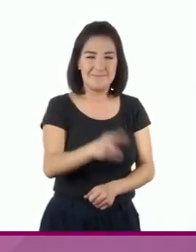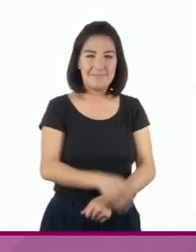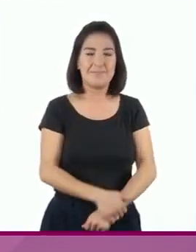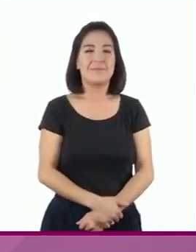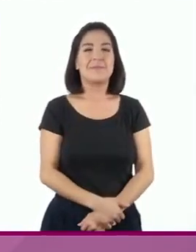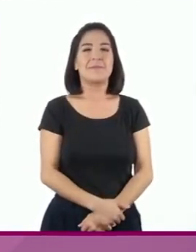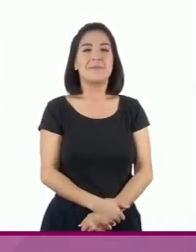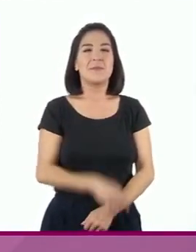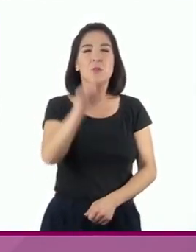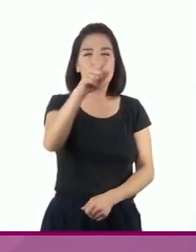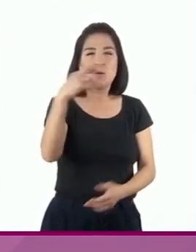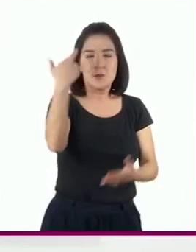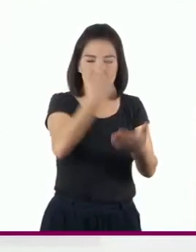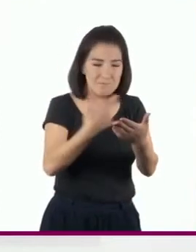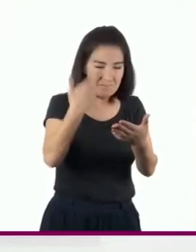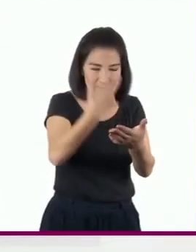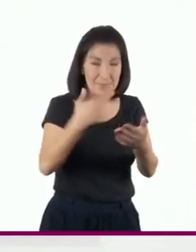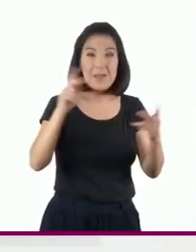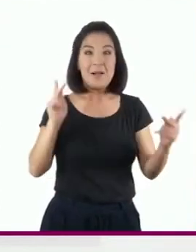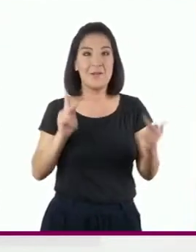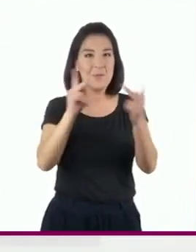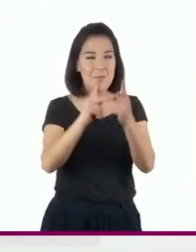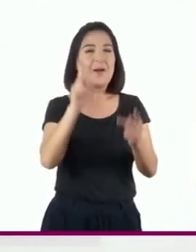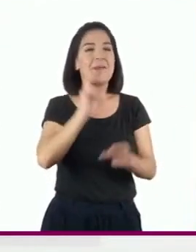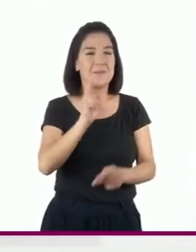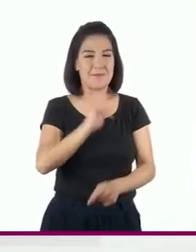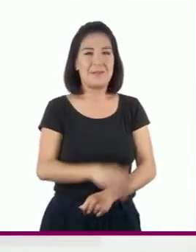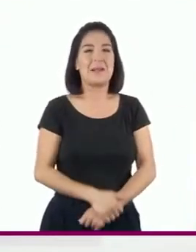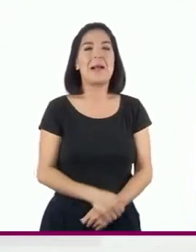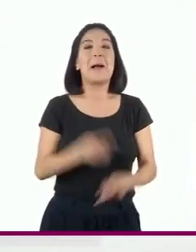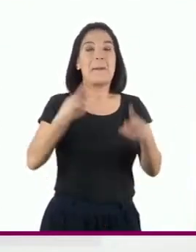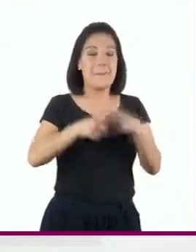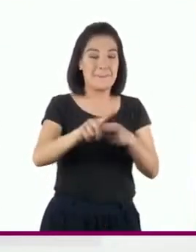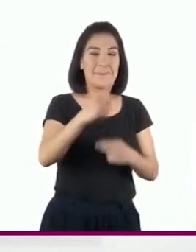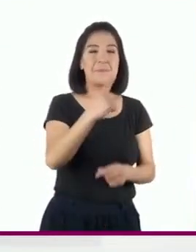en su cuaderno número y letra.